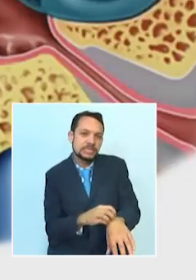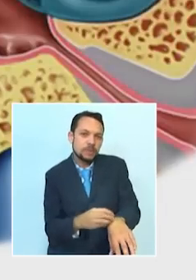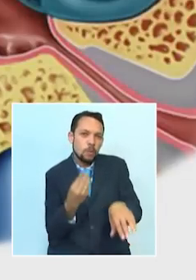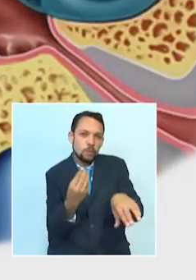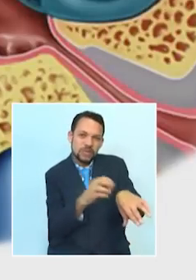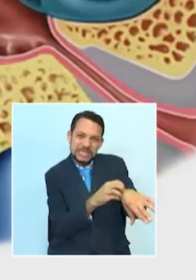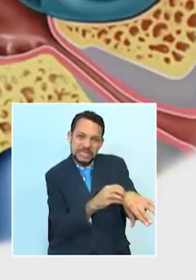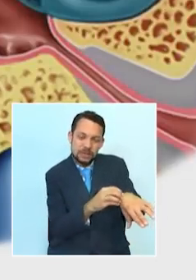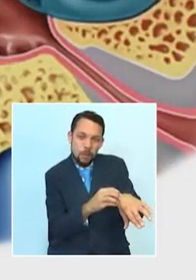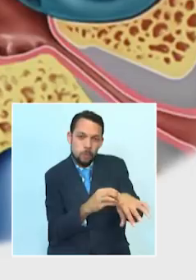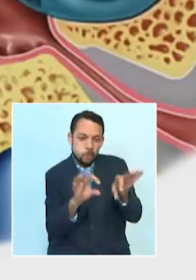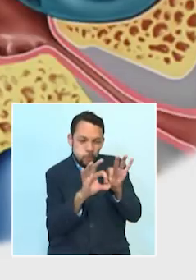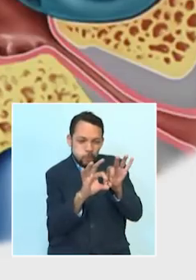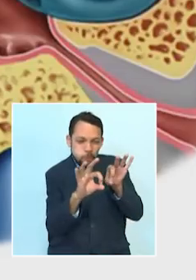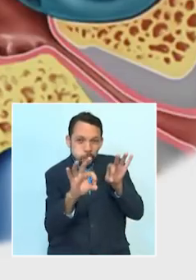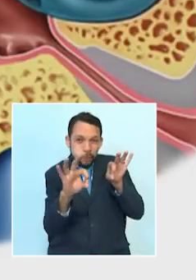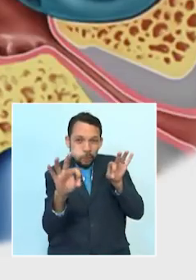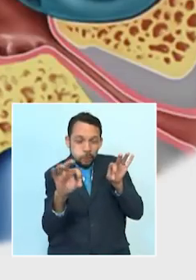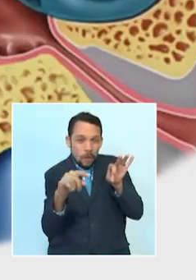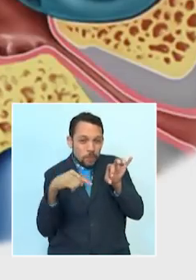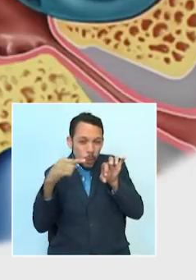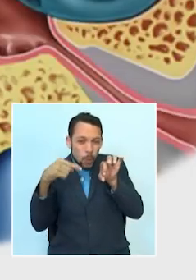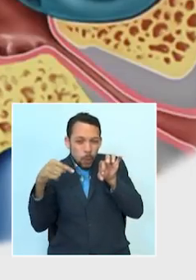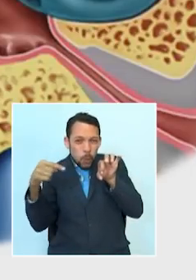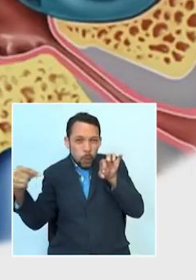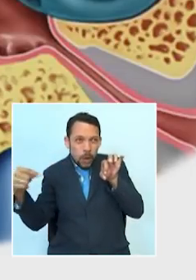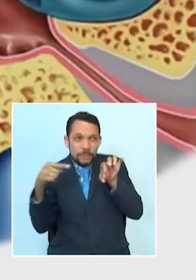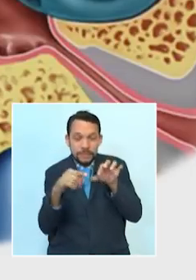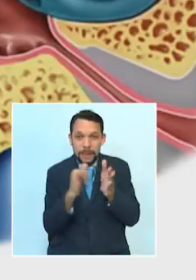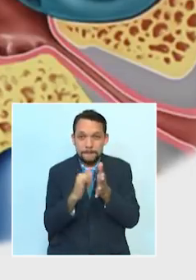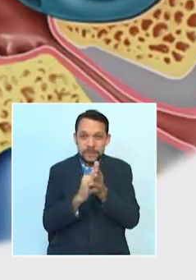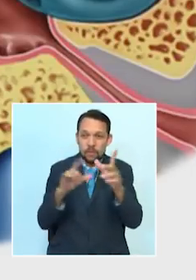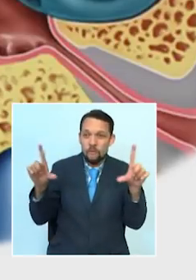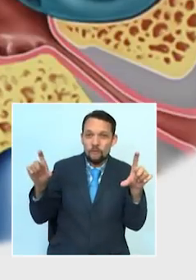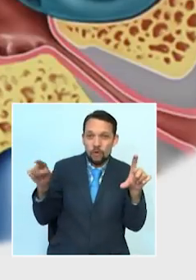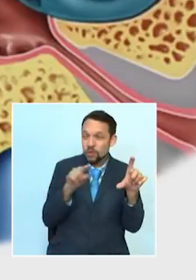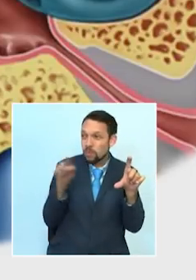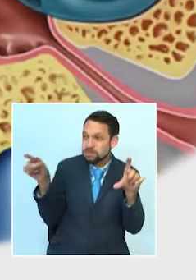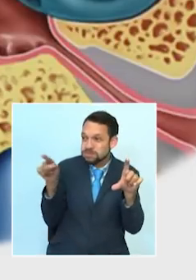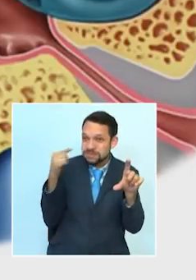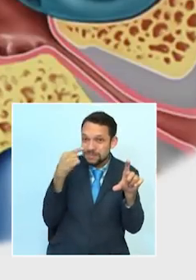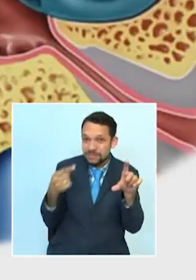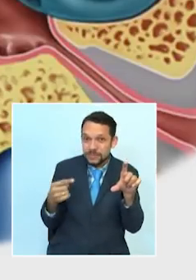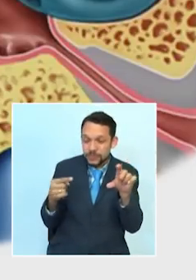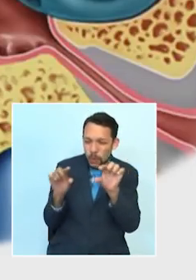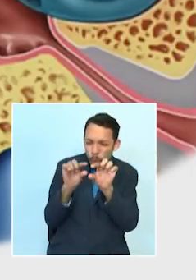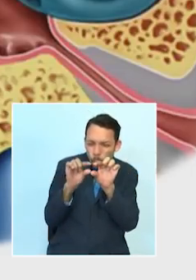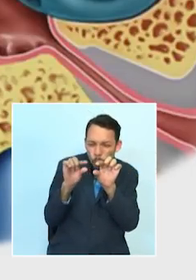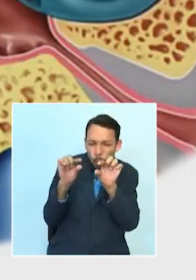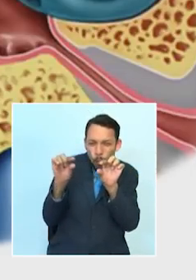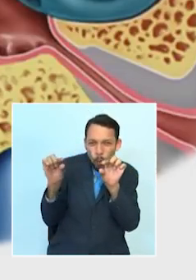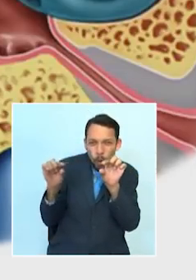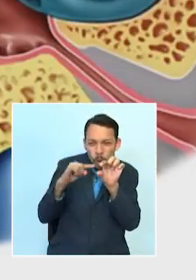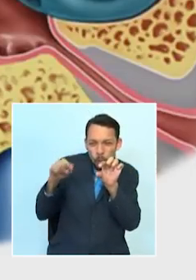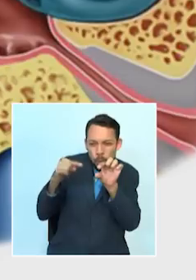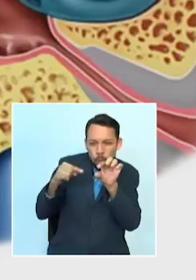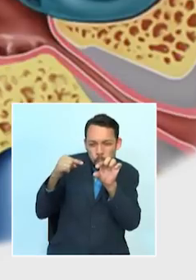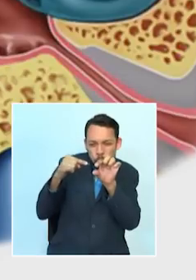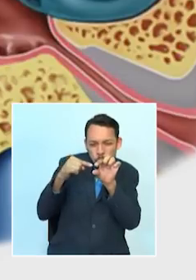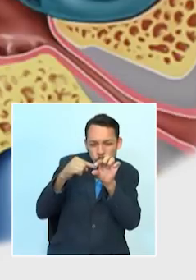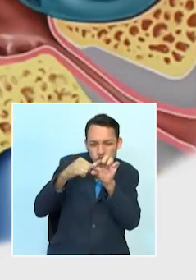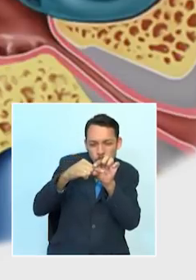conducto auditivo externo como podemos ver aquí se ve el pabellón auricular y vemos un conductio que es el primero se llama el conducto